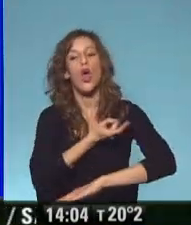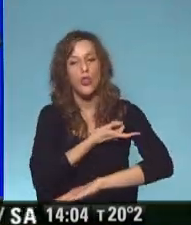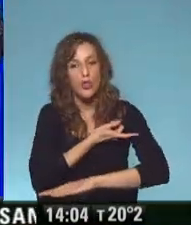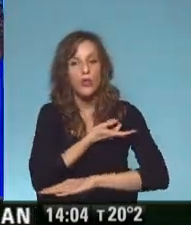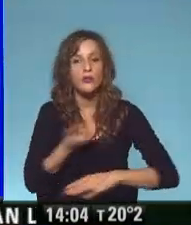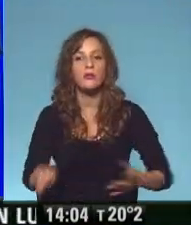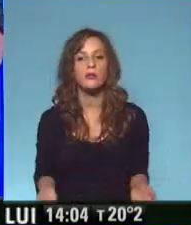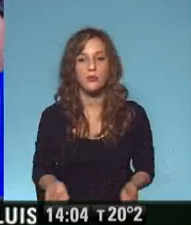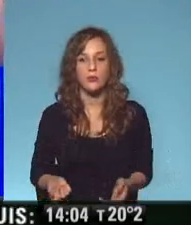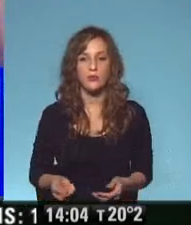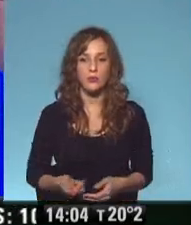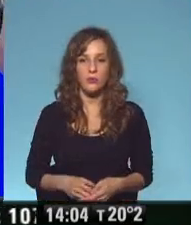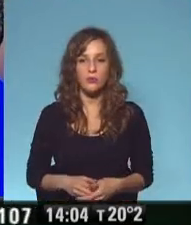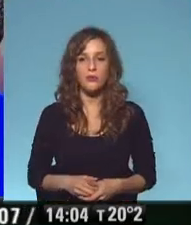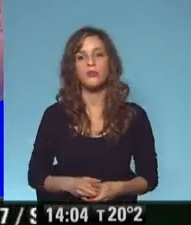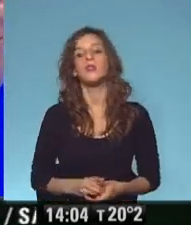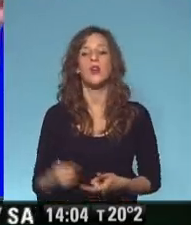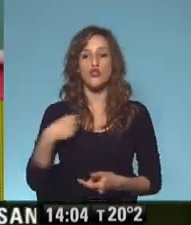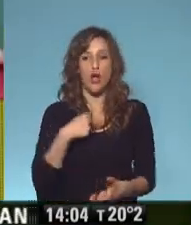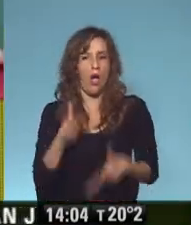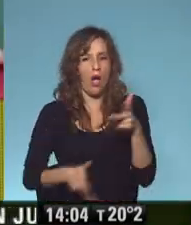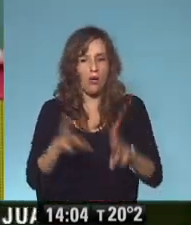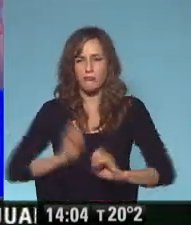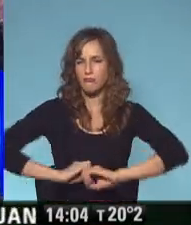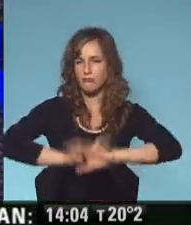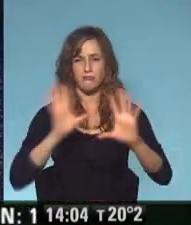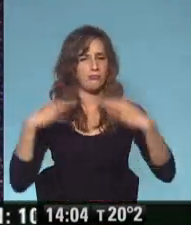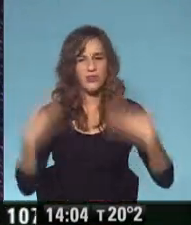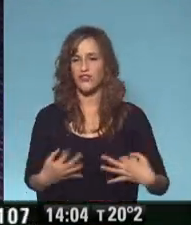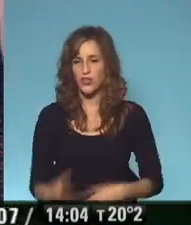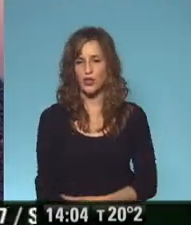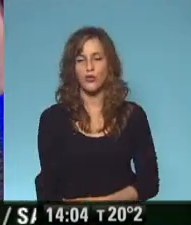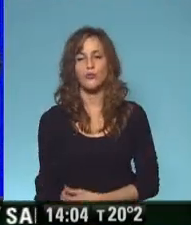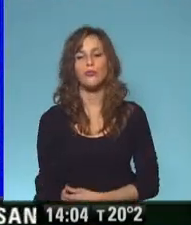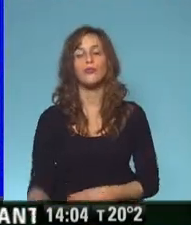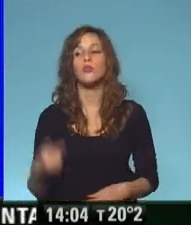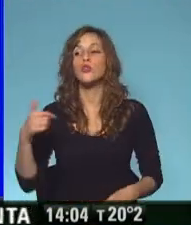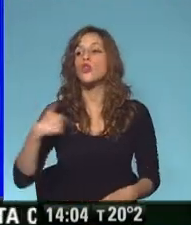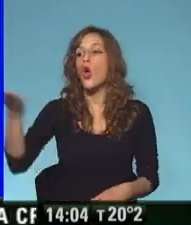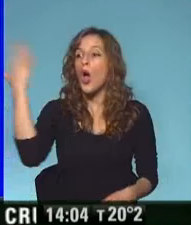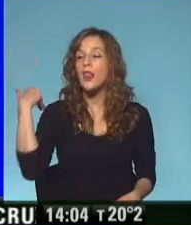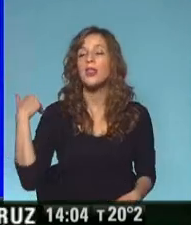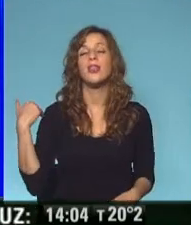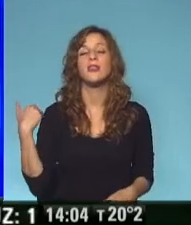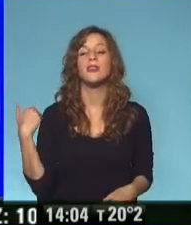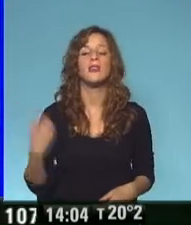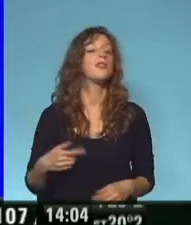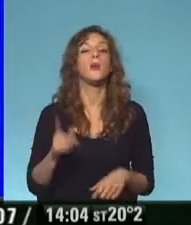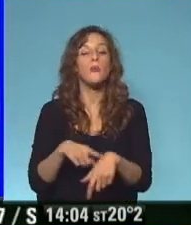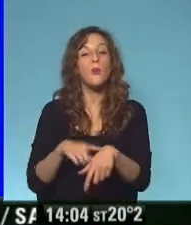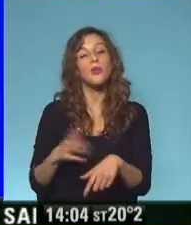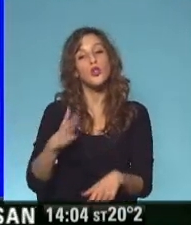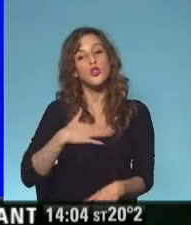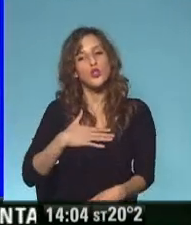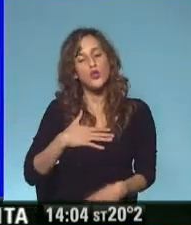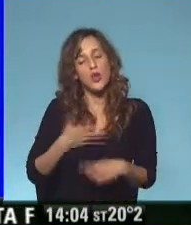ejemplo, ¡ay! Dije el punto de referencia. ¡Espectacular! Me lo acuerdo porque a mí me tocó la parte de explicar la canilla.